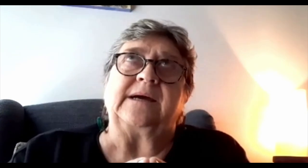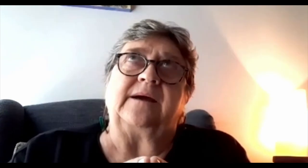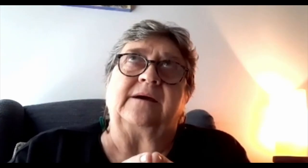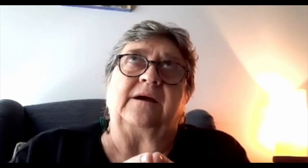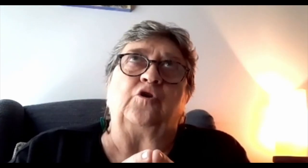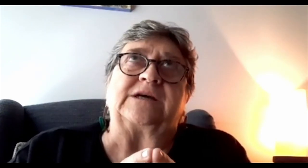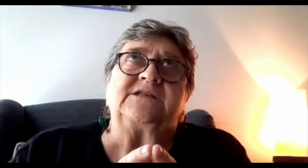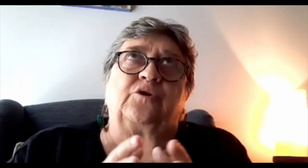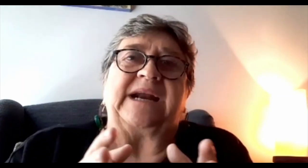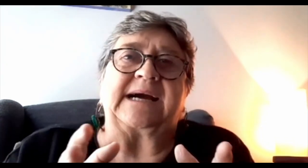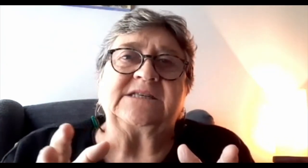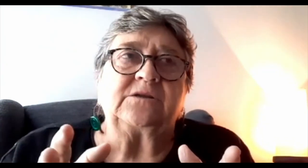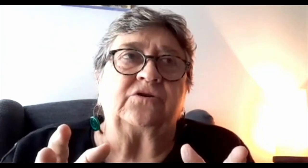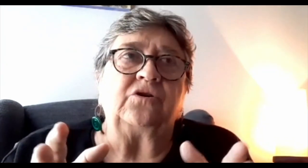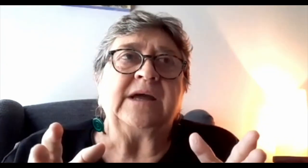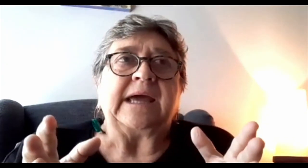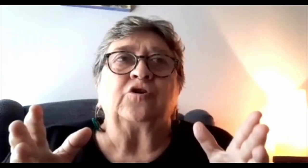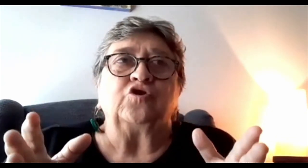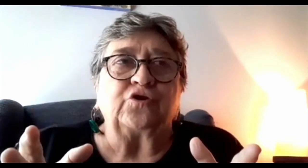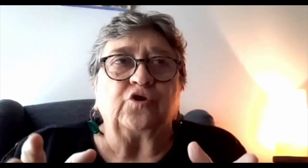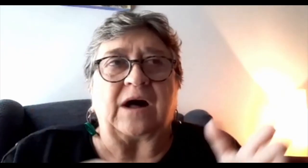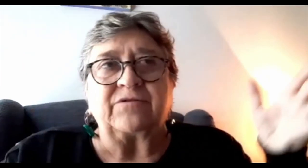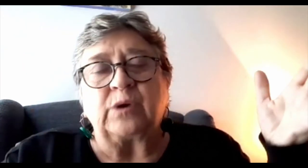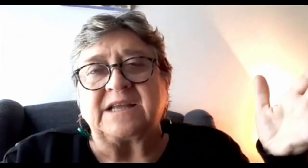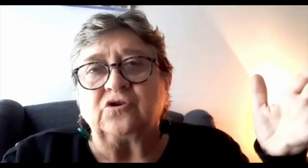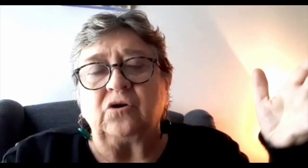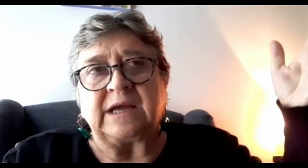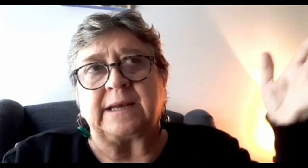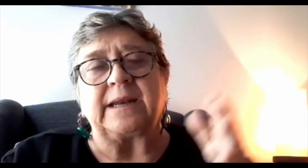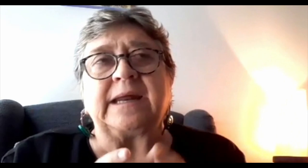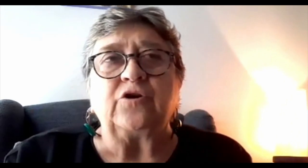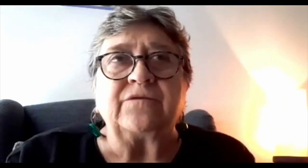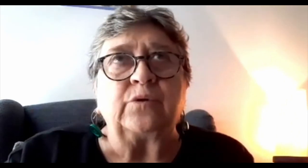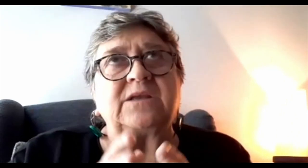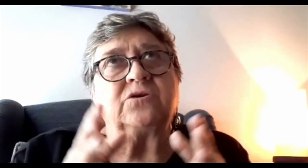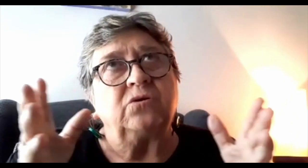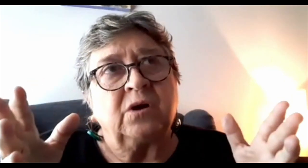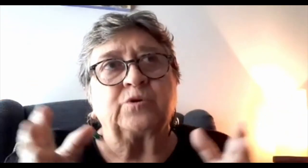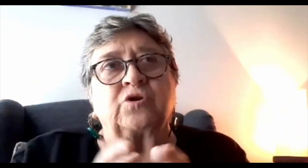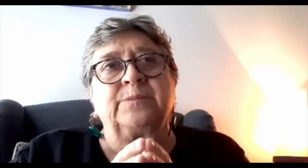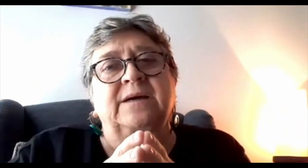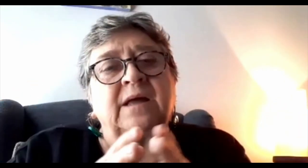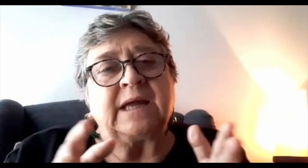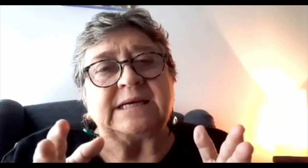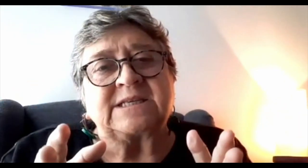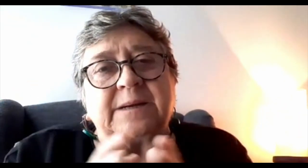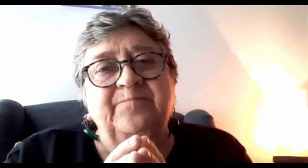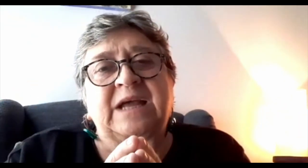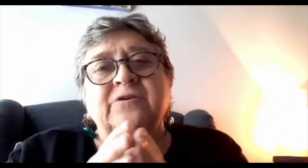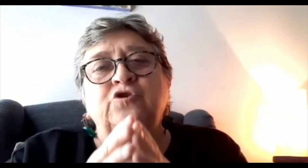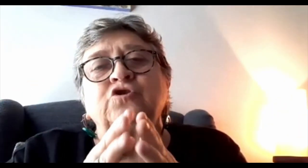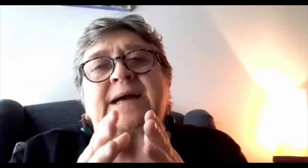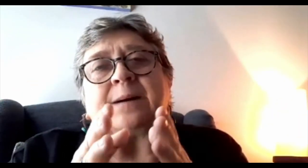porque lo que Xiomara Castro encontró hace un año, en enero hizo un año, pues hombre, es